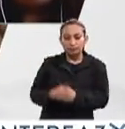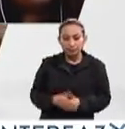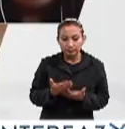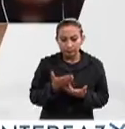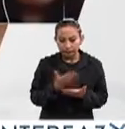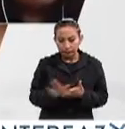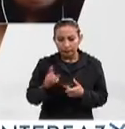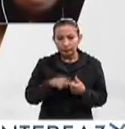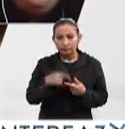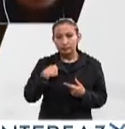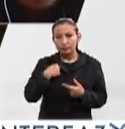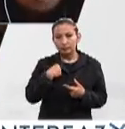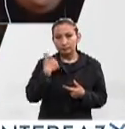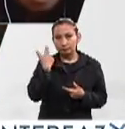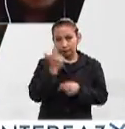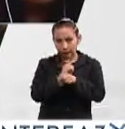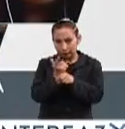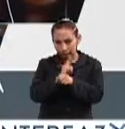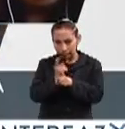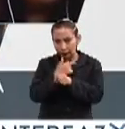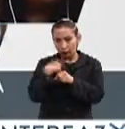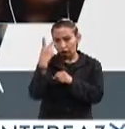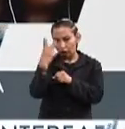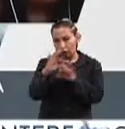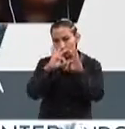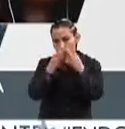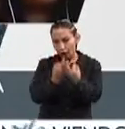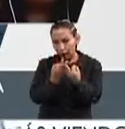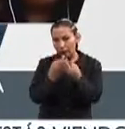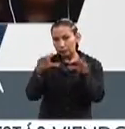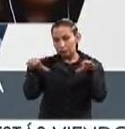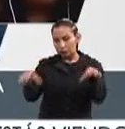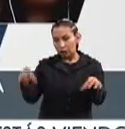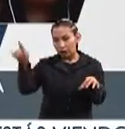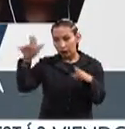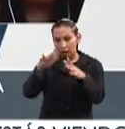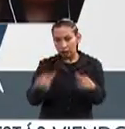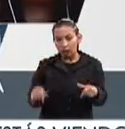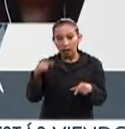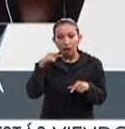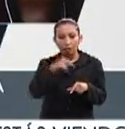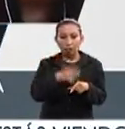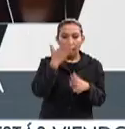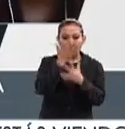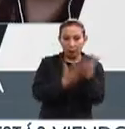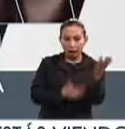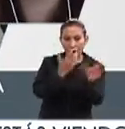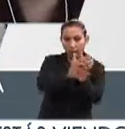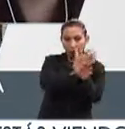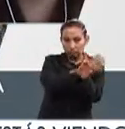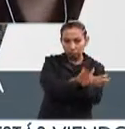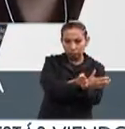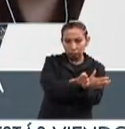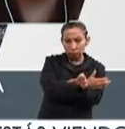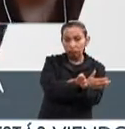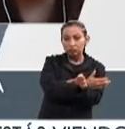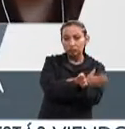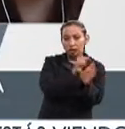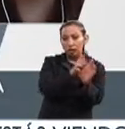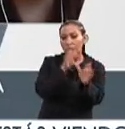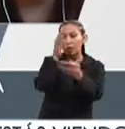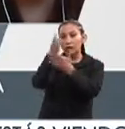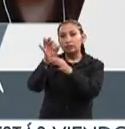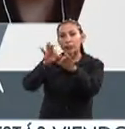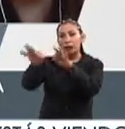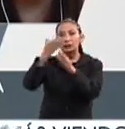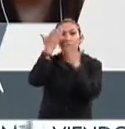Además, mi carrera estaba en 2 modalidades ahí en Francia. Entonces, la mitad de mis compañeros